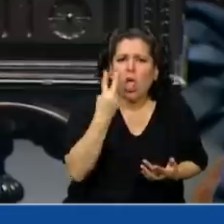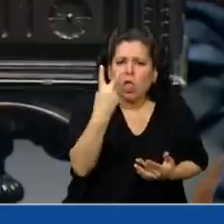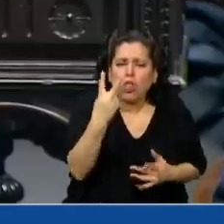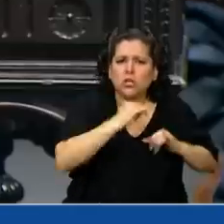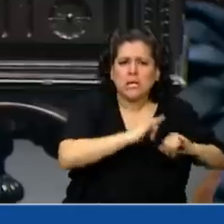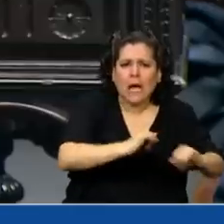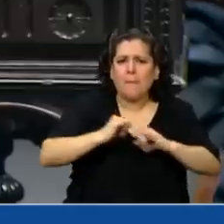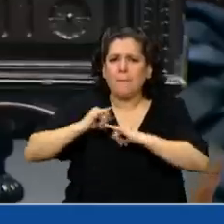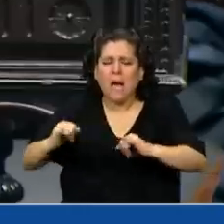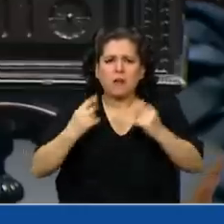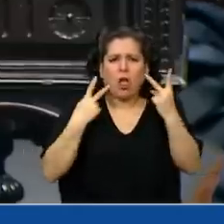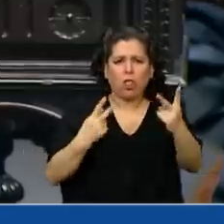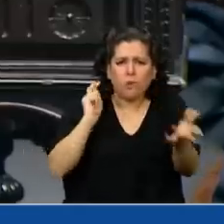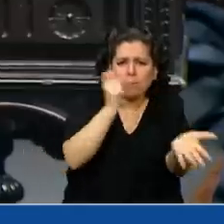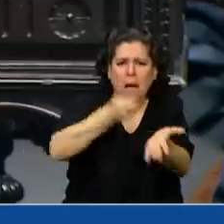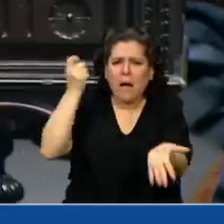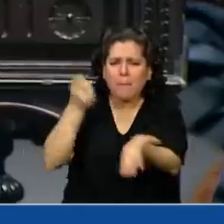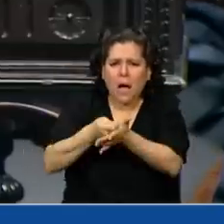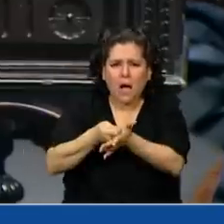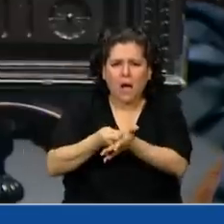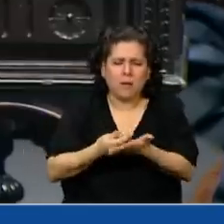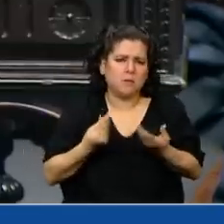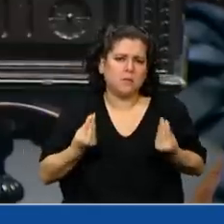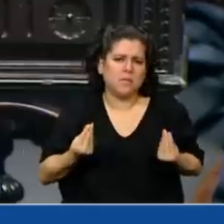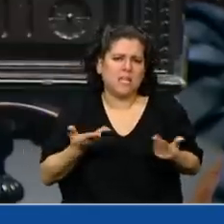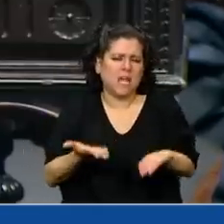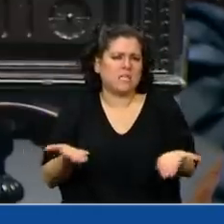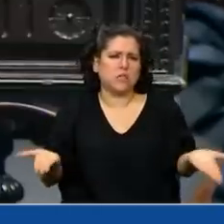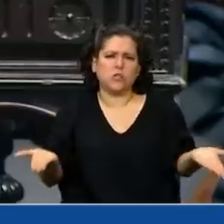se gastaron. Señora Presidenta,